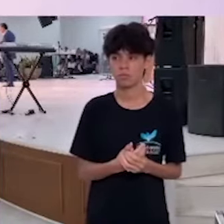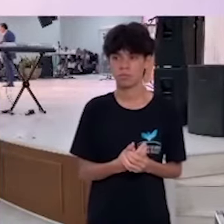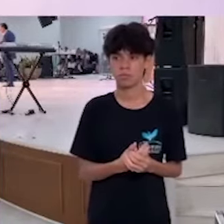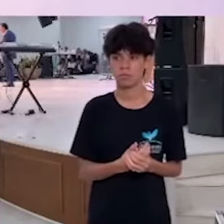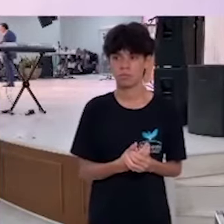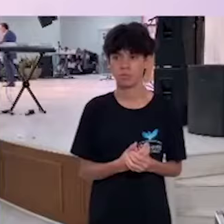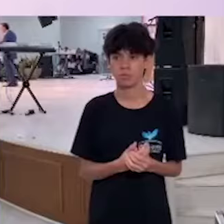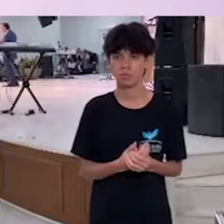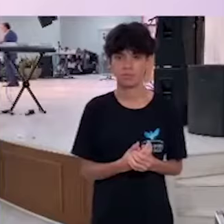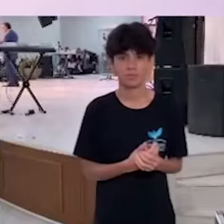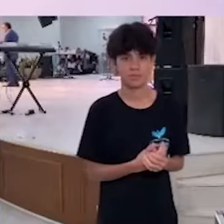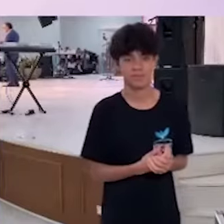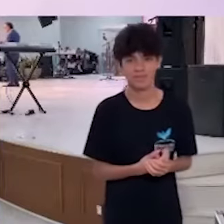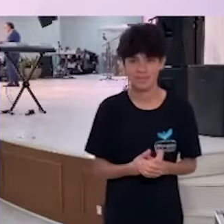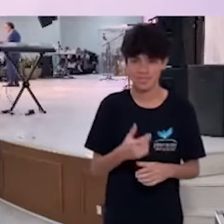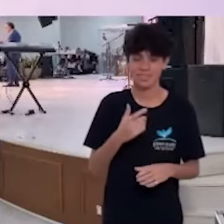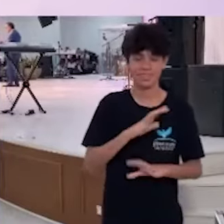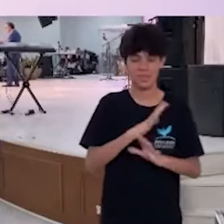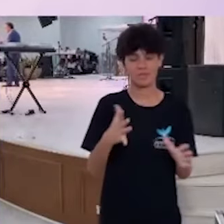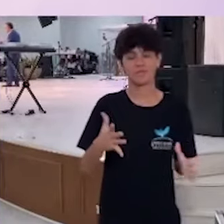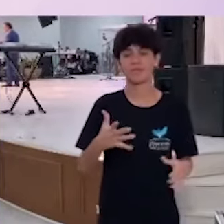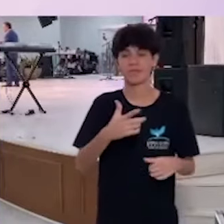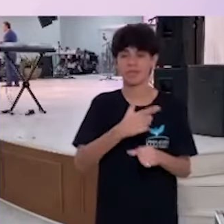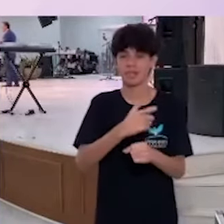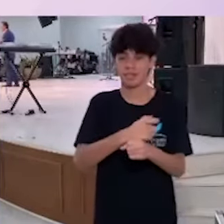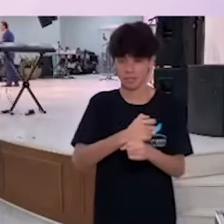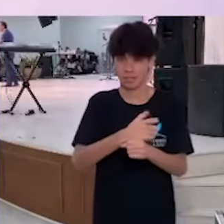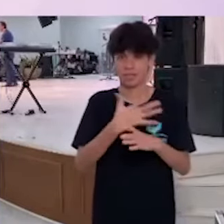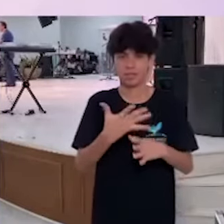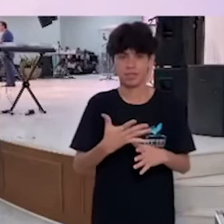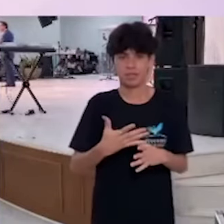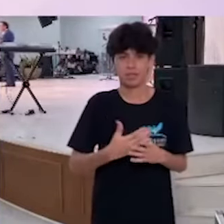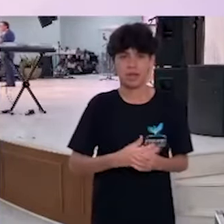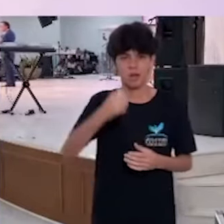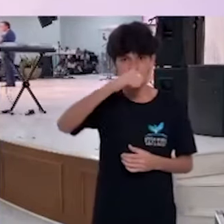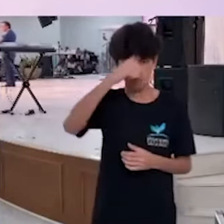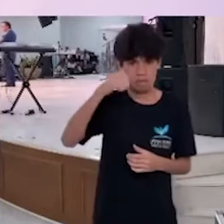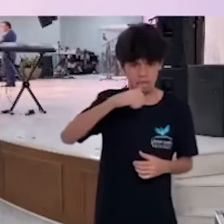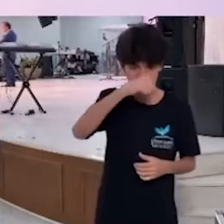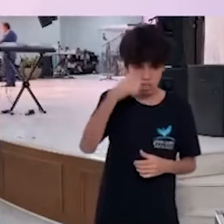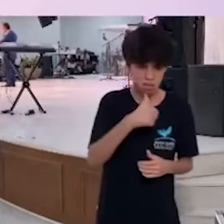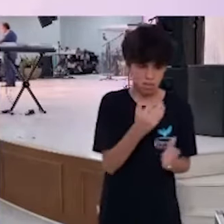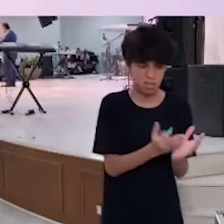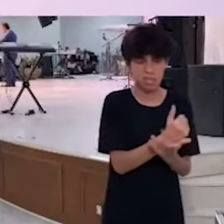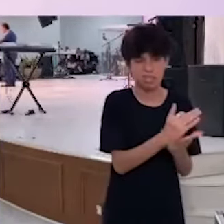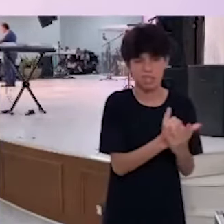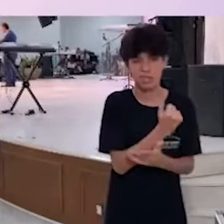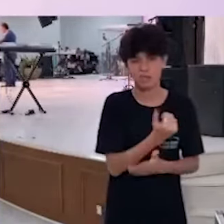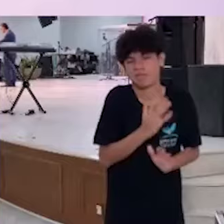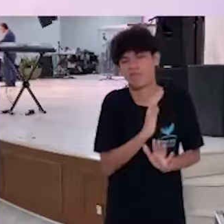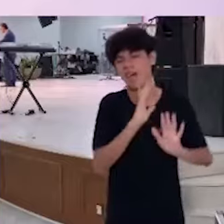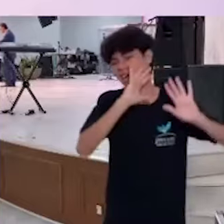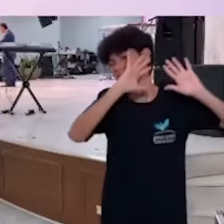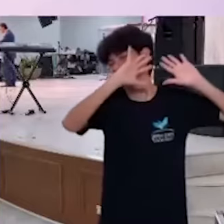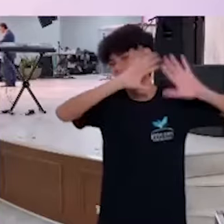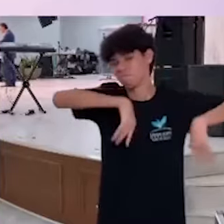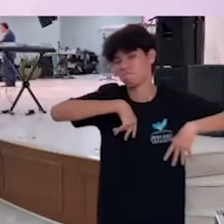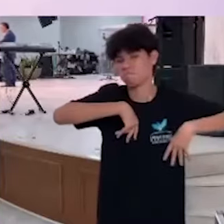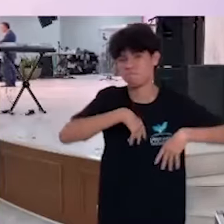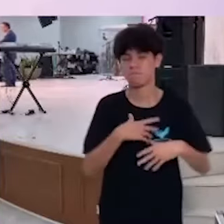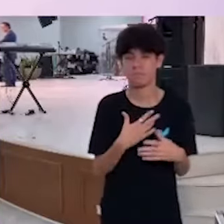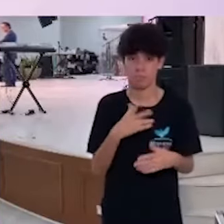El último punto: no debemos tomar a la ligera el pecado de adulterio. No debemos tomar a la ligera el pecado